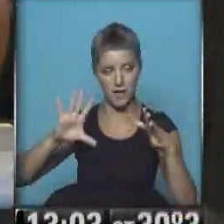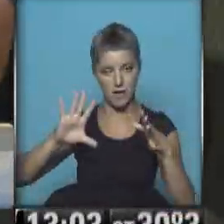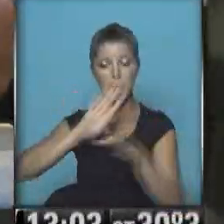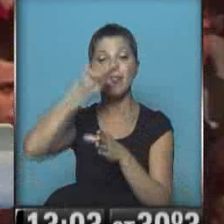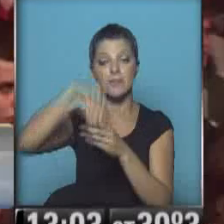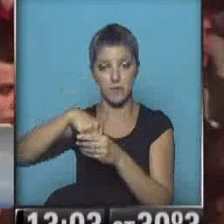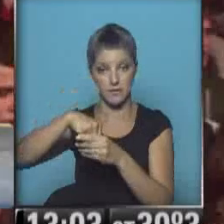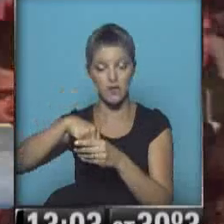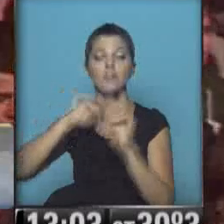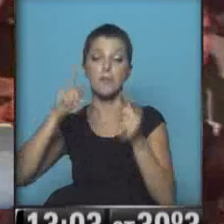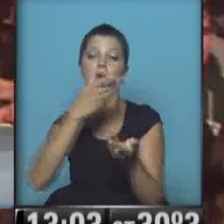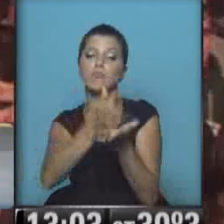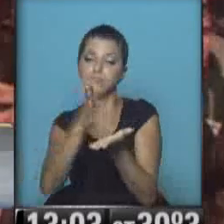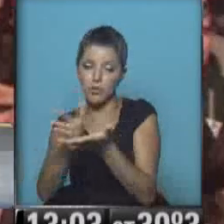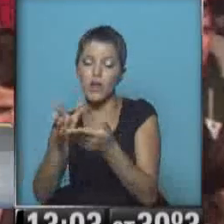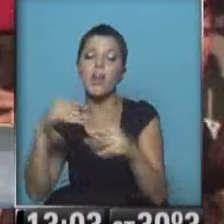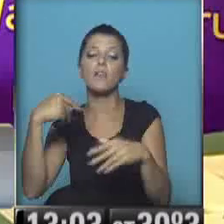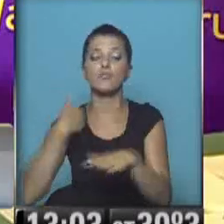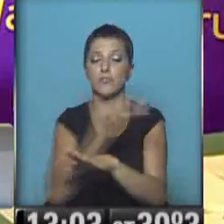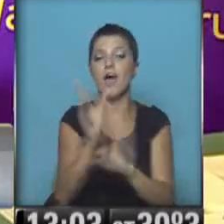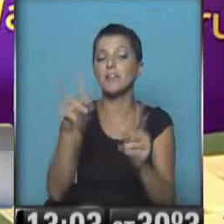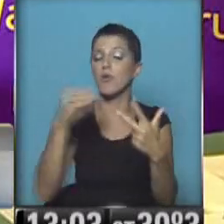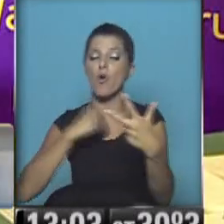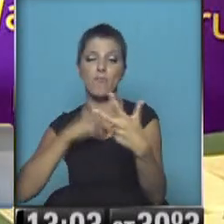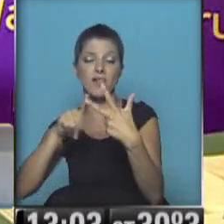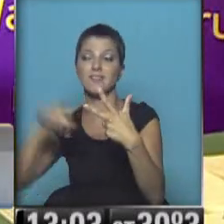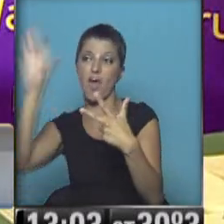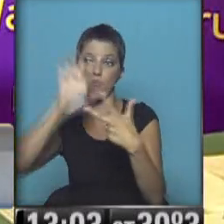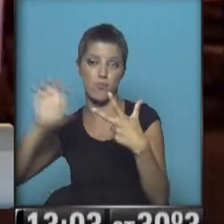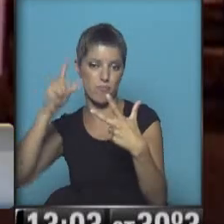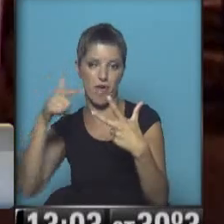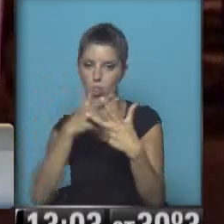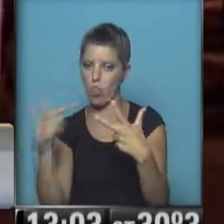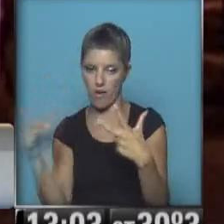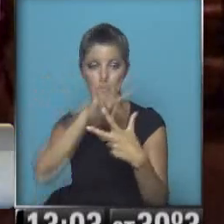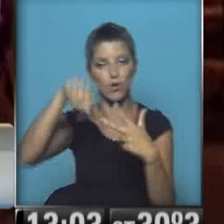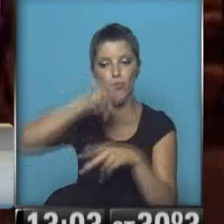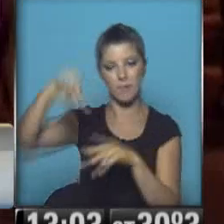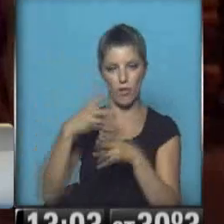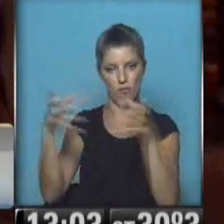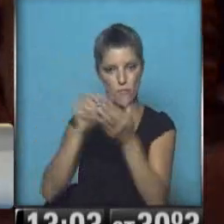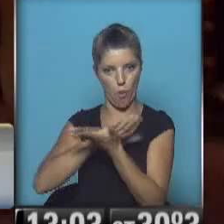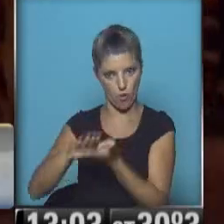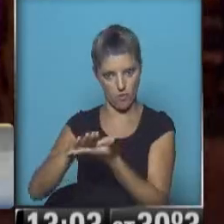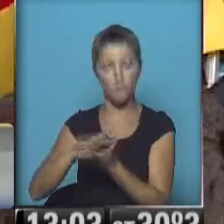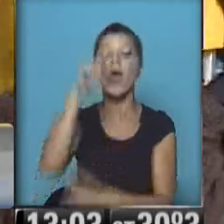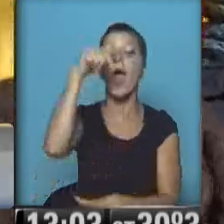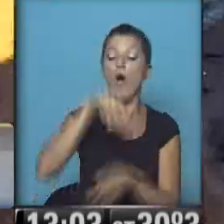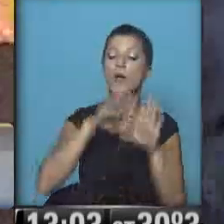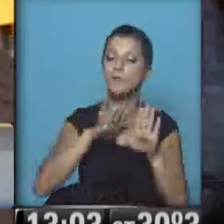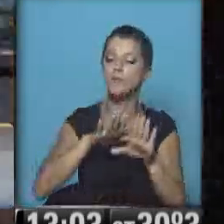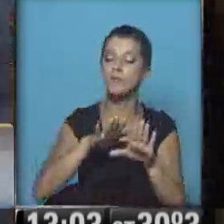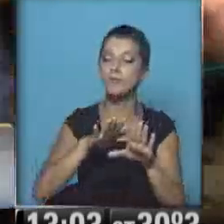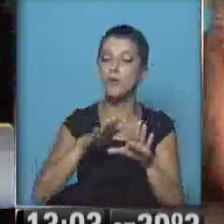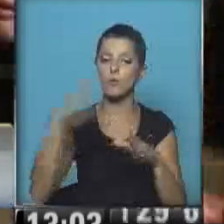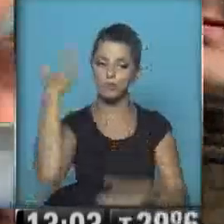la marginación social y la desconfianza hacia la Unión Europea. Ahora, la amenaza integrista apuntala su